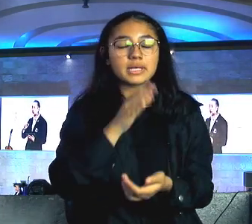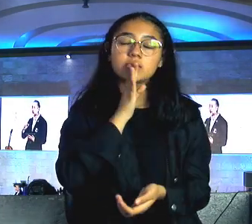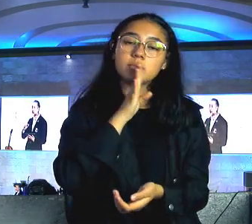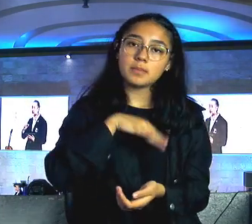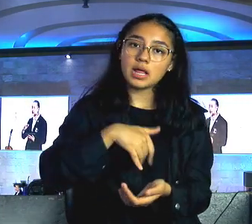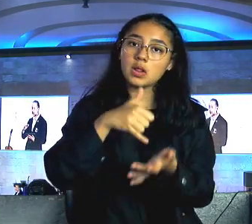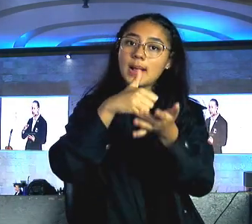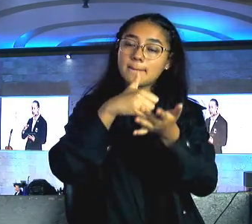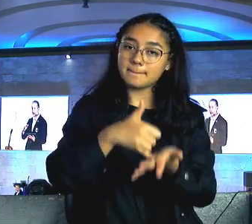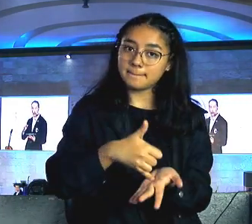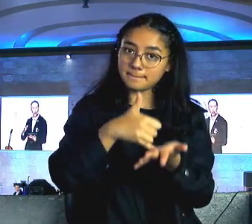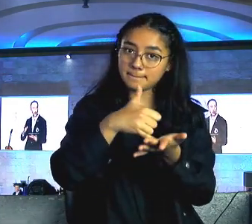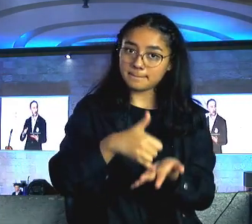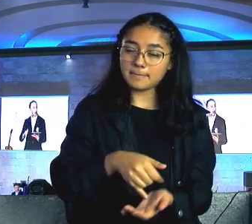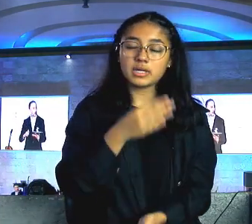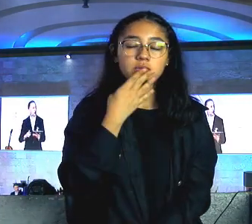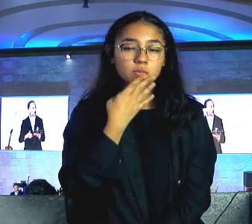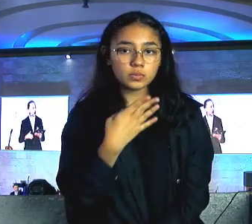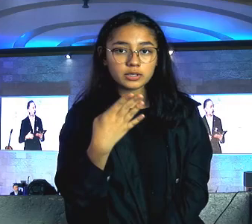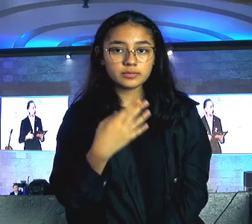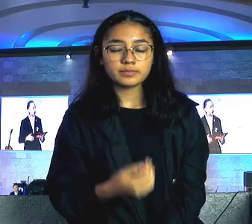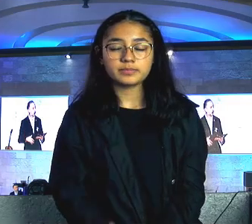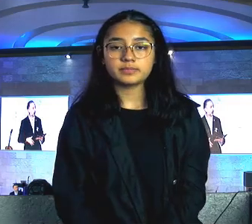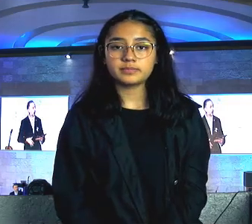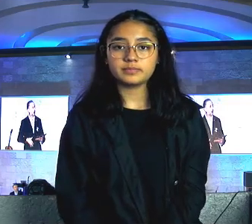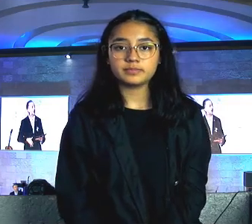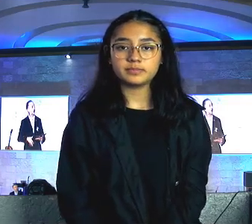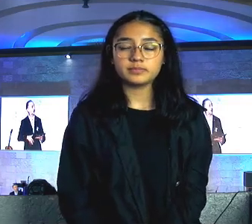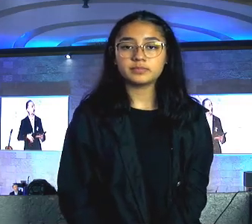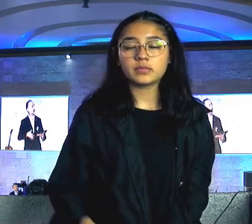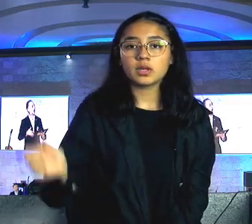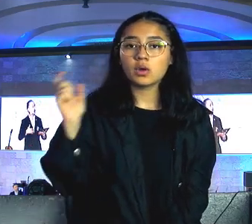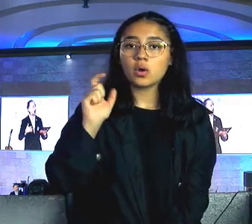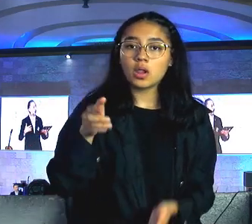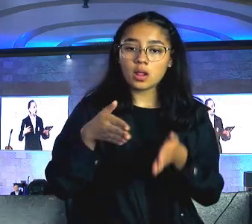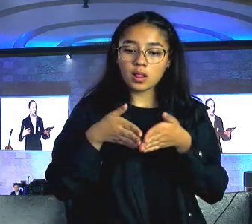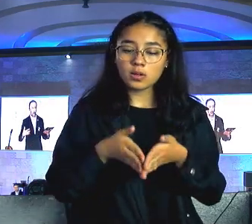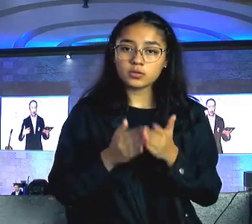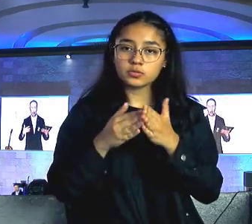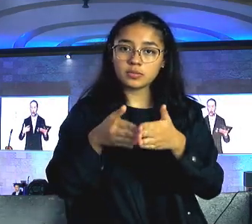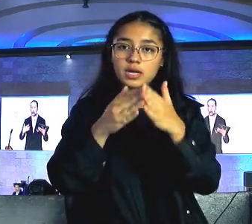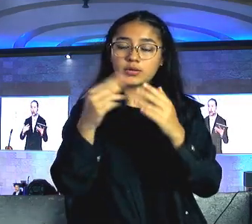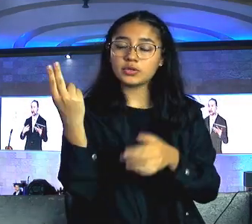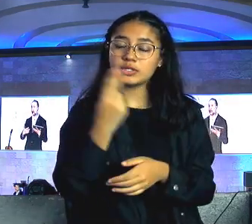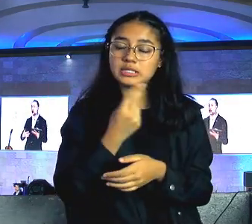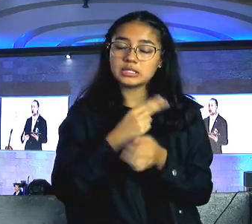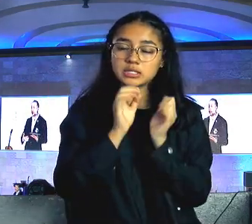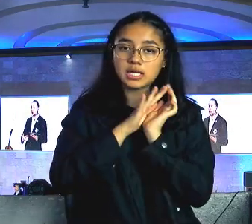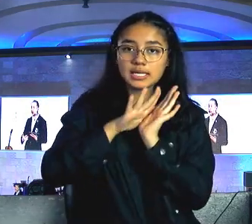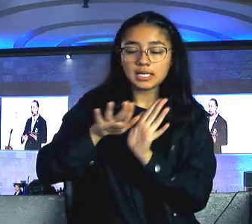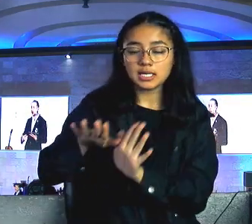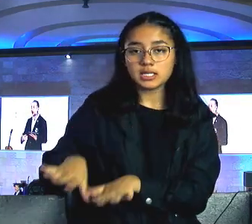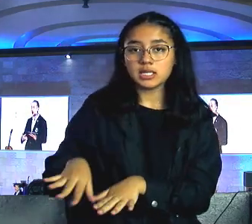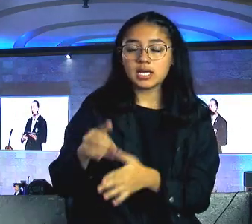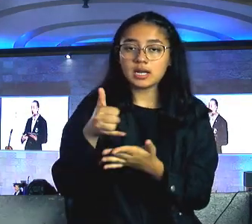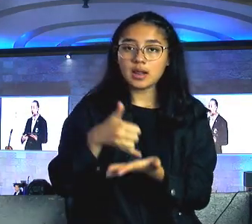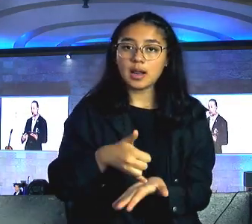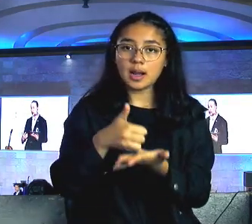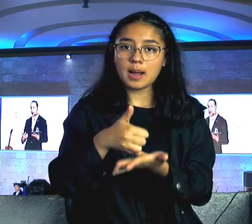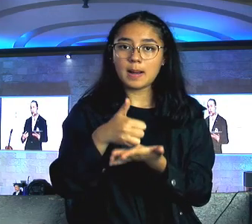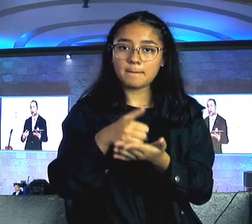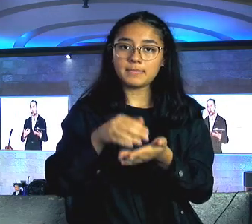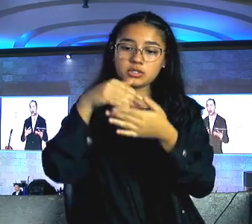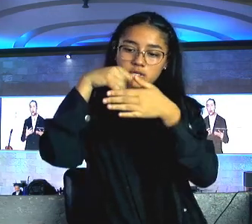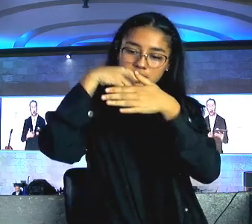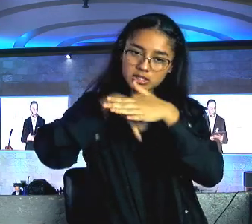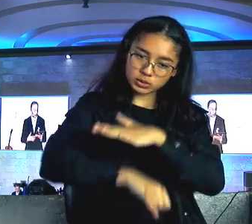Así como los barcos en algún momento tienen que deshacerse del peso que les puede hacer hundirse y solamente son acá